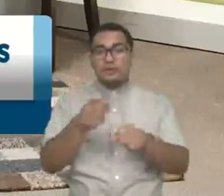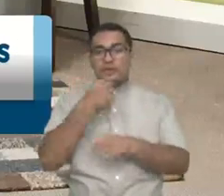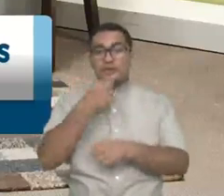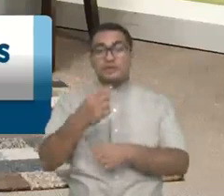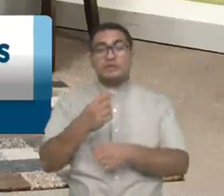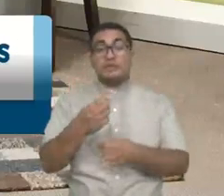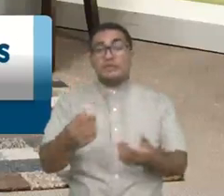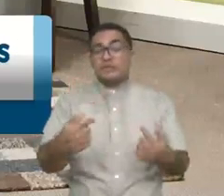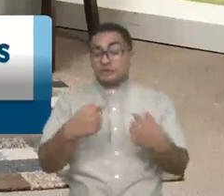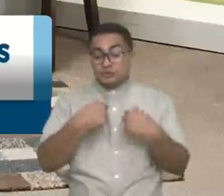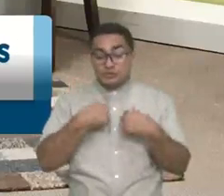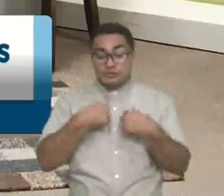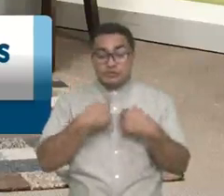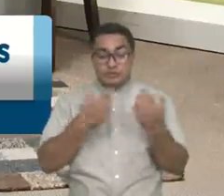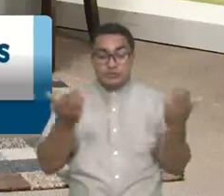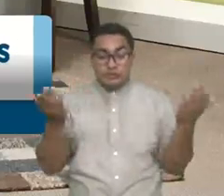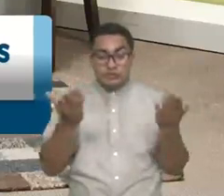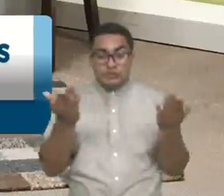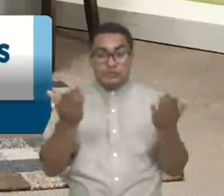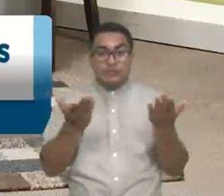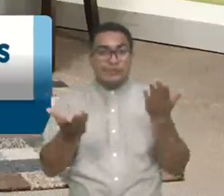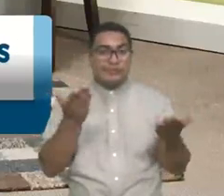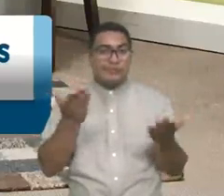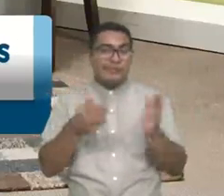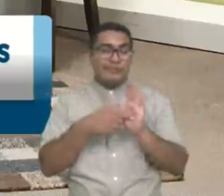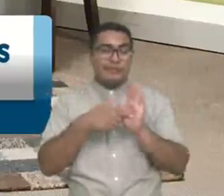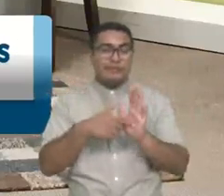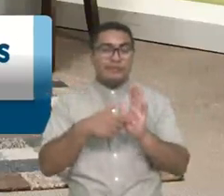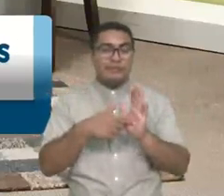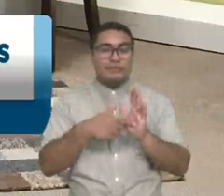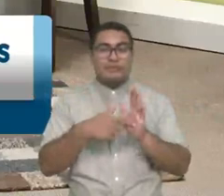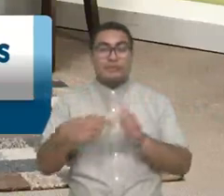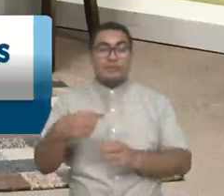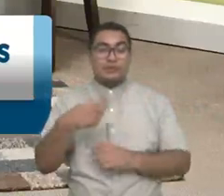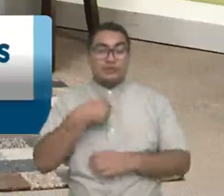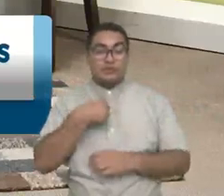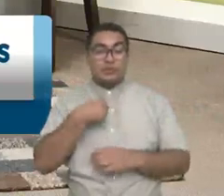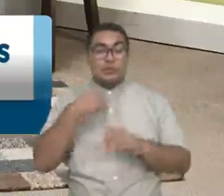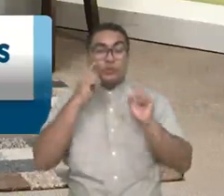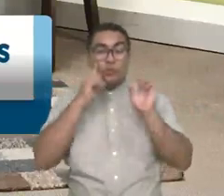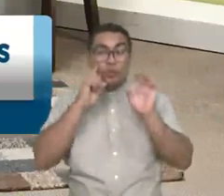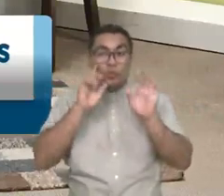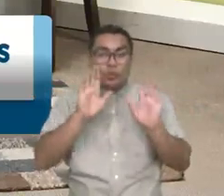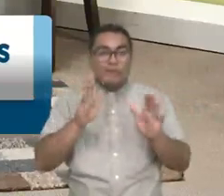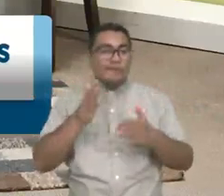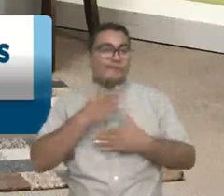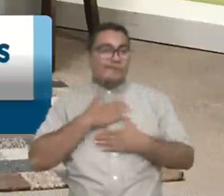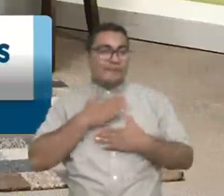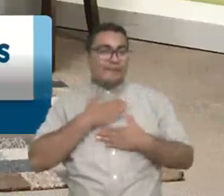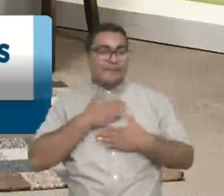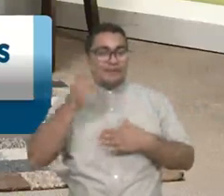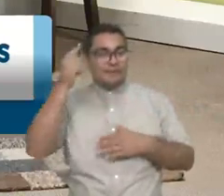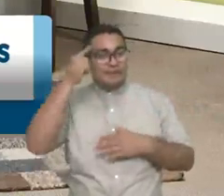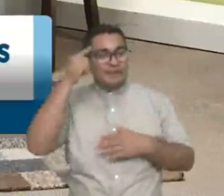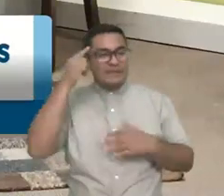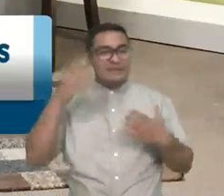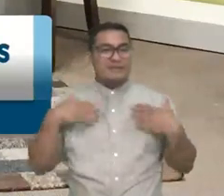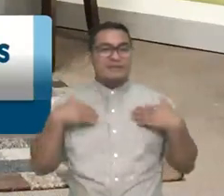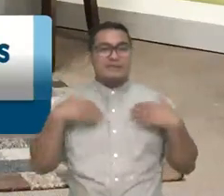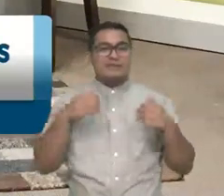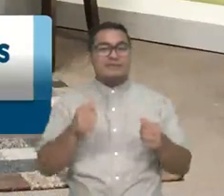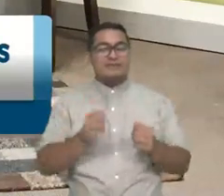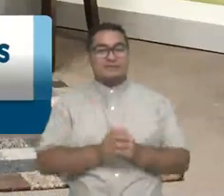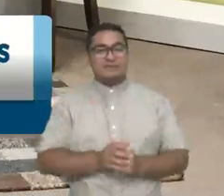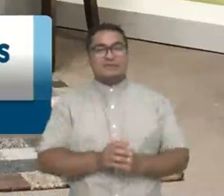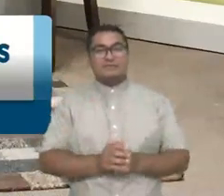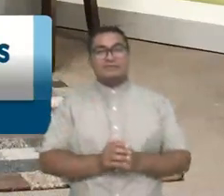¿hasta qué punto yo estoy teniendo algo que se llama autocuido de mi salud mental? Ahora, ¿qué pasa, por ejemplo? Hay